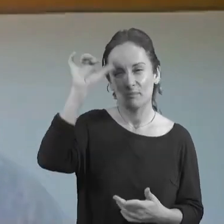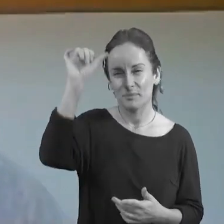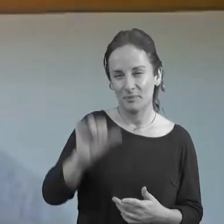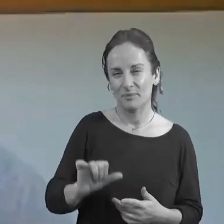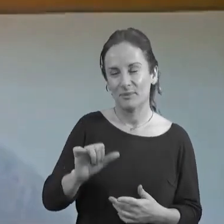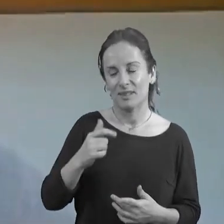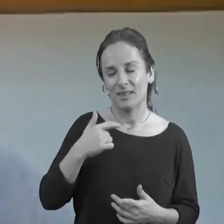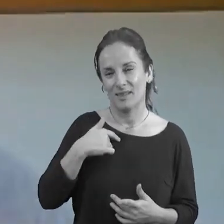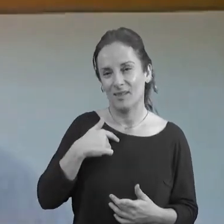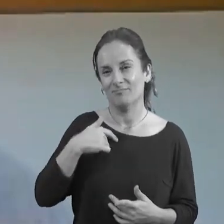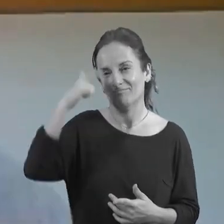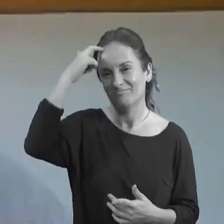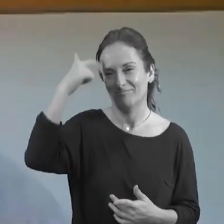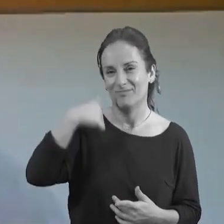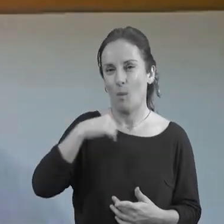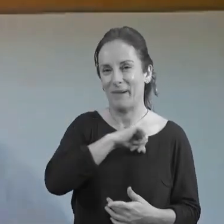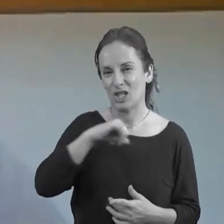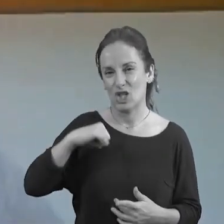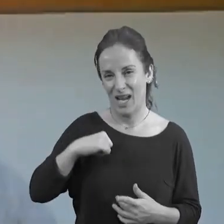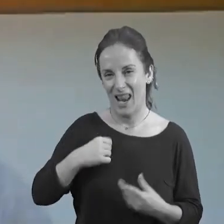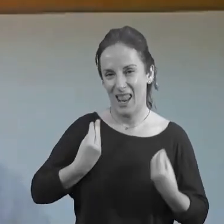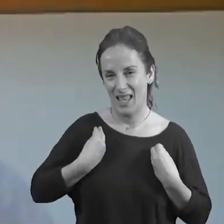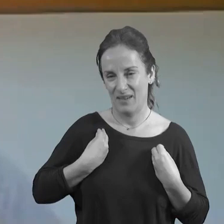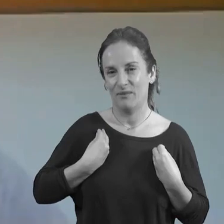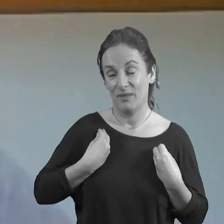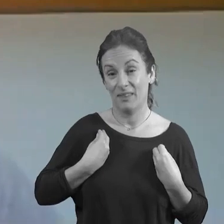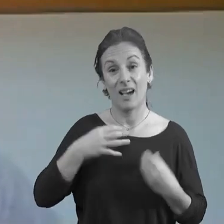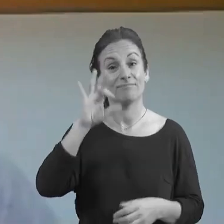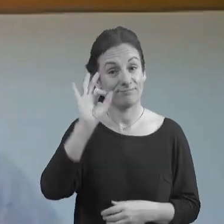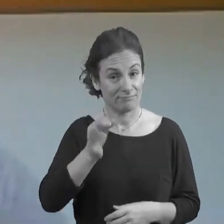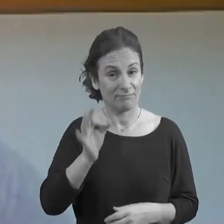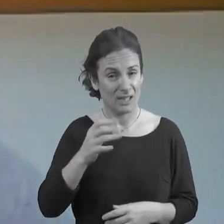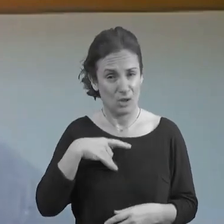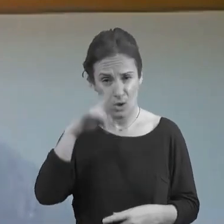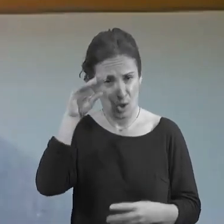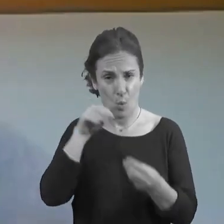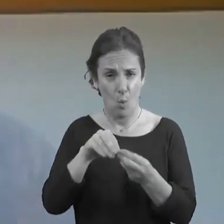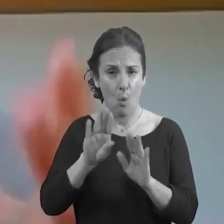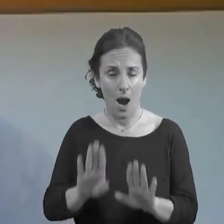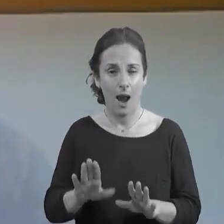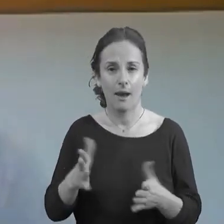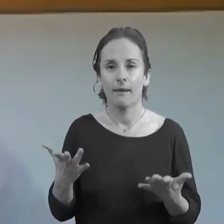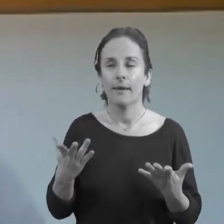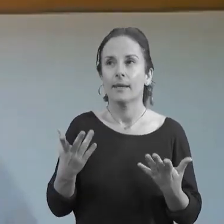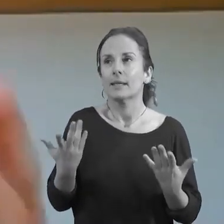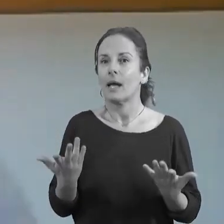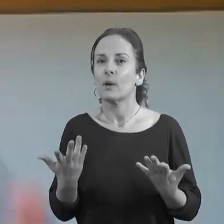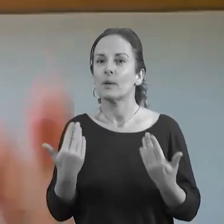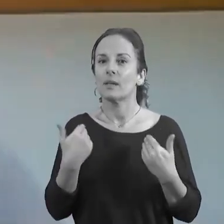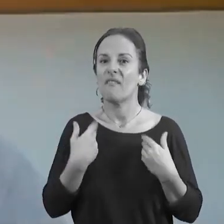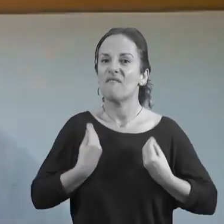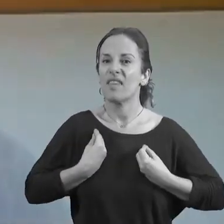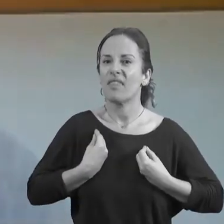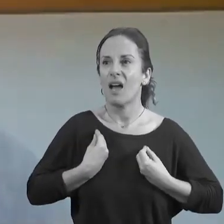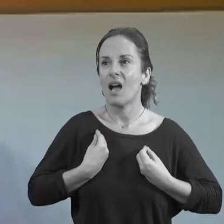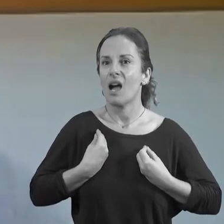de pareja, realmente yo pienso que, muy bien, como decía Tatiana, que cuando vives un esquema que entra dentro